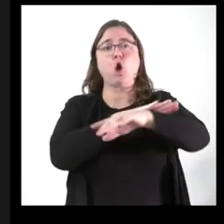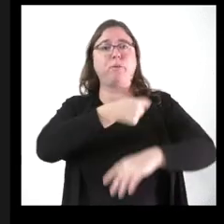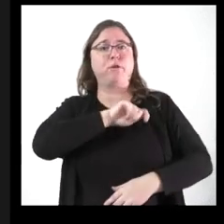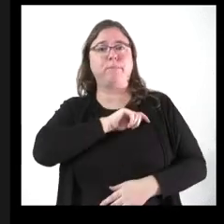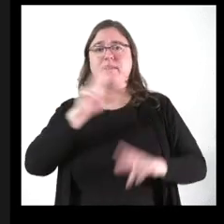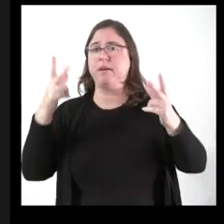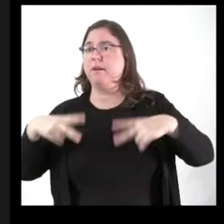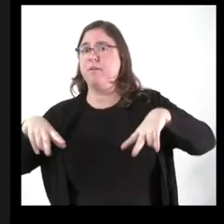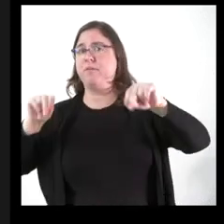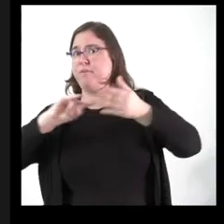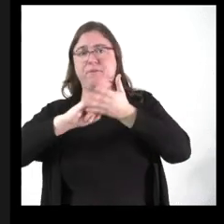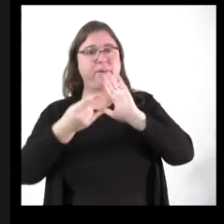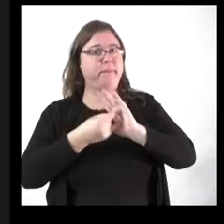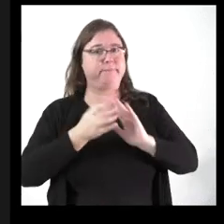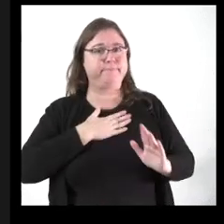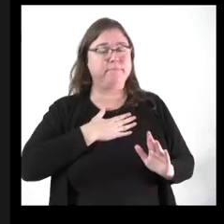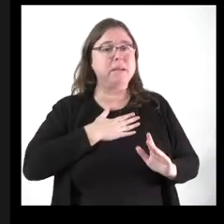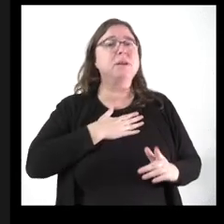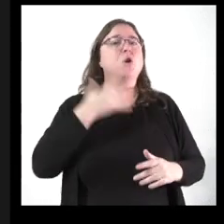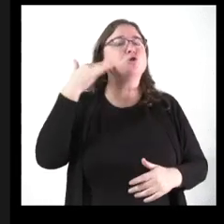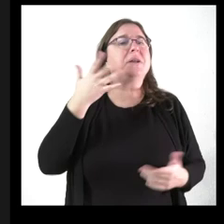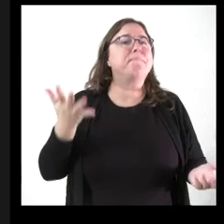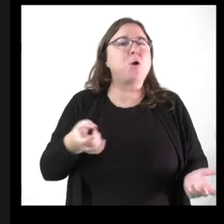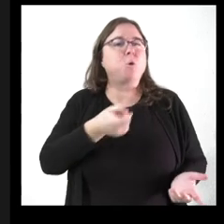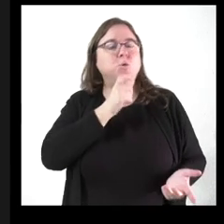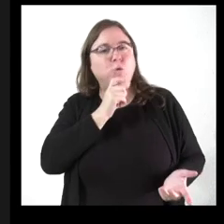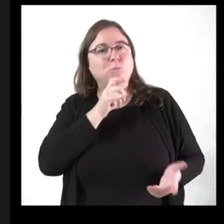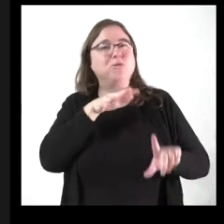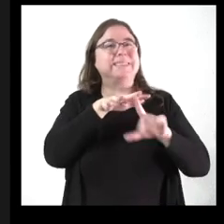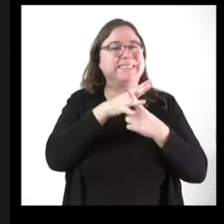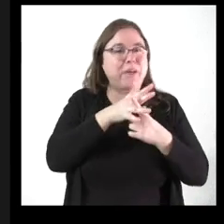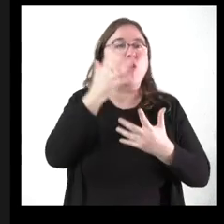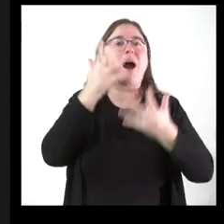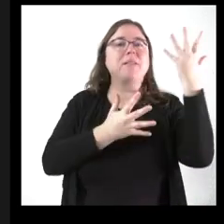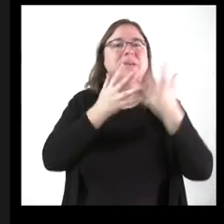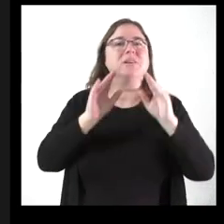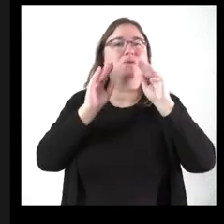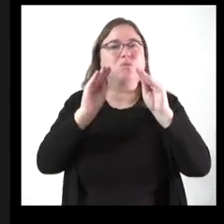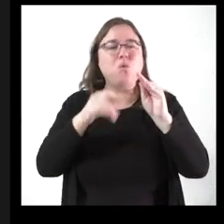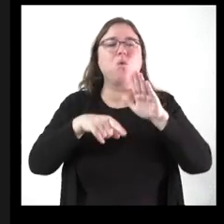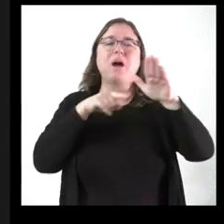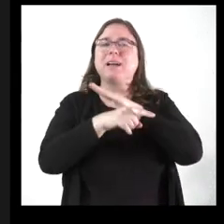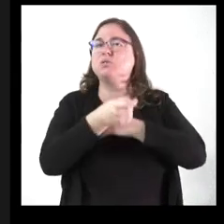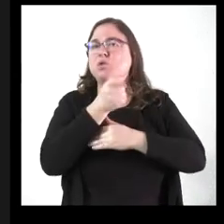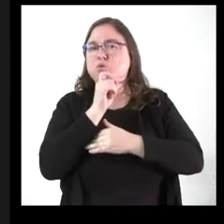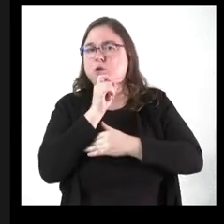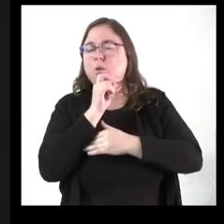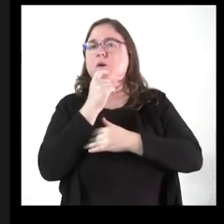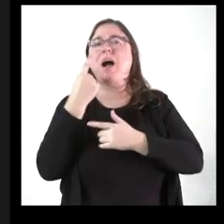España el proyecto de noviercas pero no tengo muy claro En qué punto se encuentra administrativamente en qué punto de los trámites